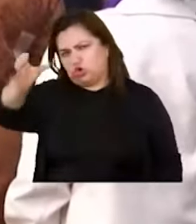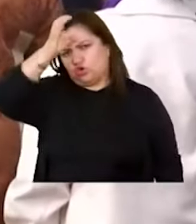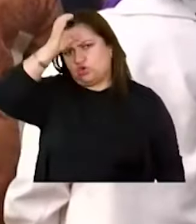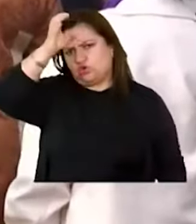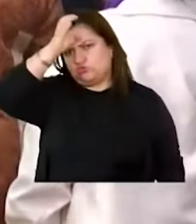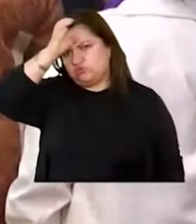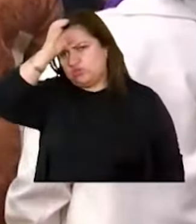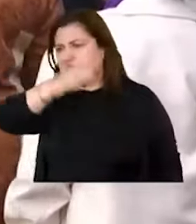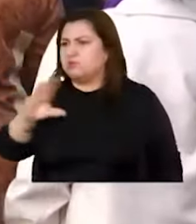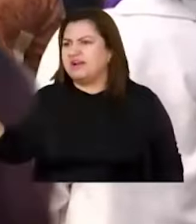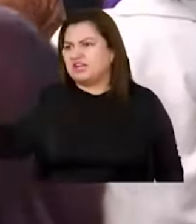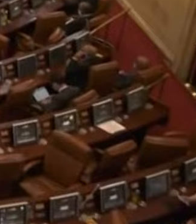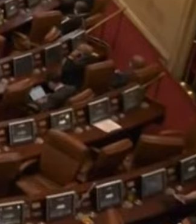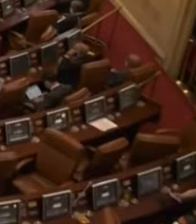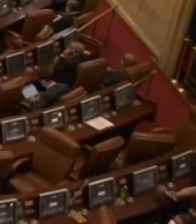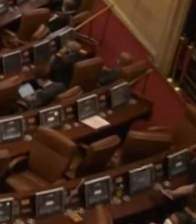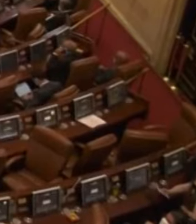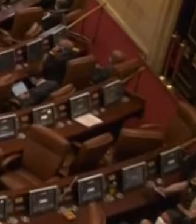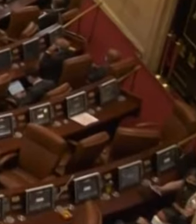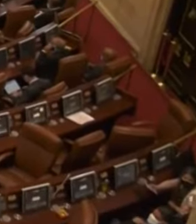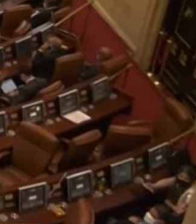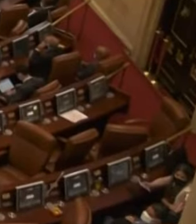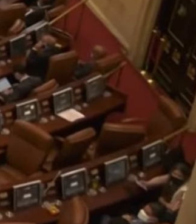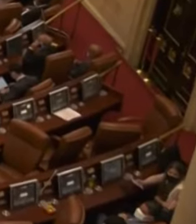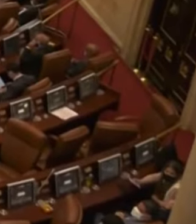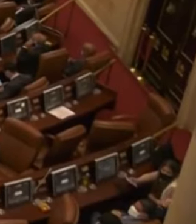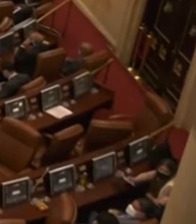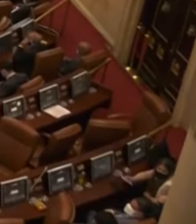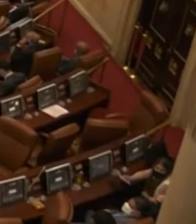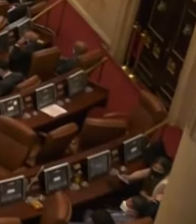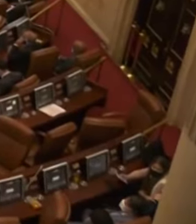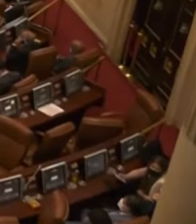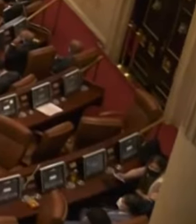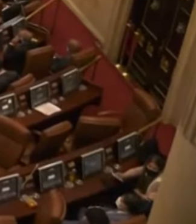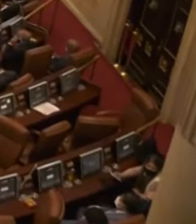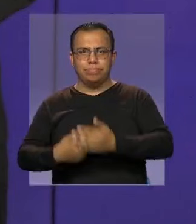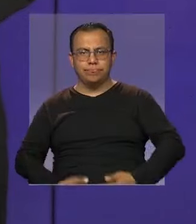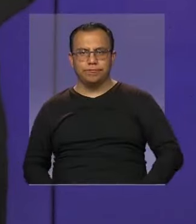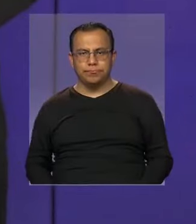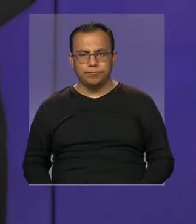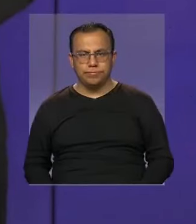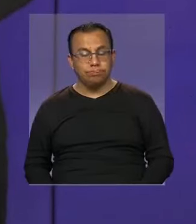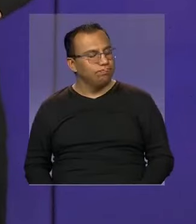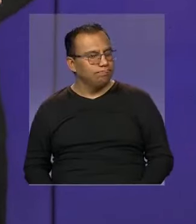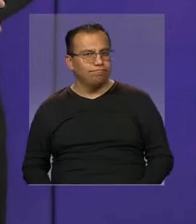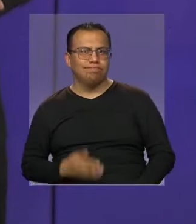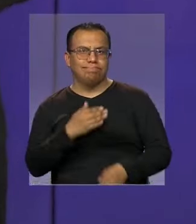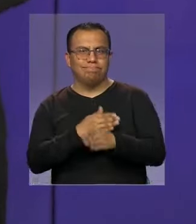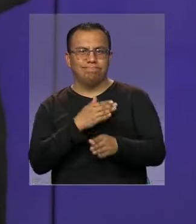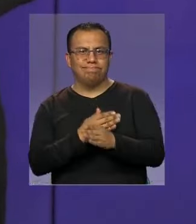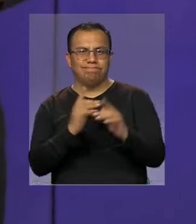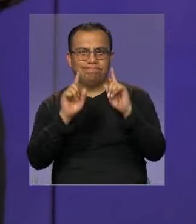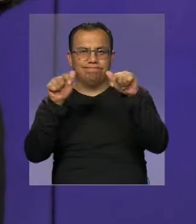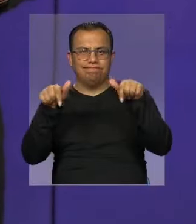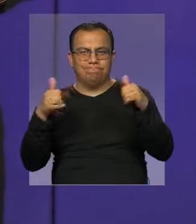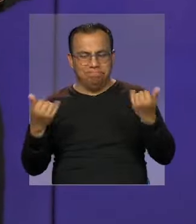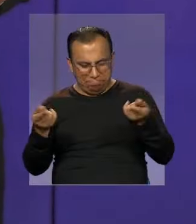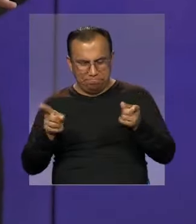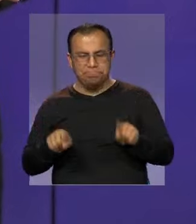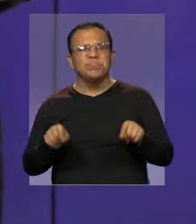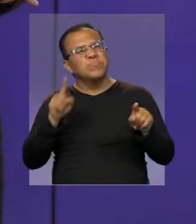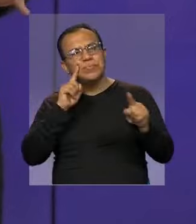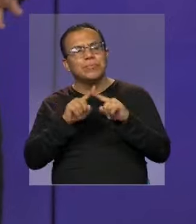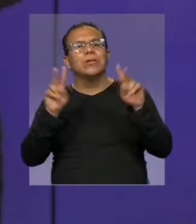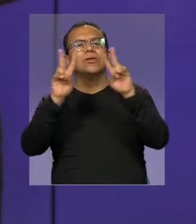Segunda del Senado para que sean asignados los ponentes y entre a ser debatido. Para continuar hablando de estos temas, también tenemos